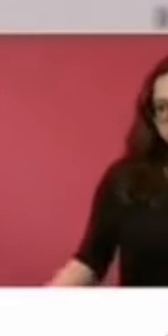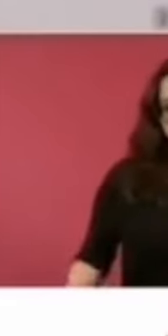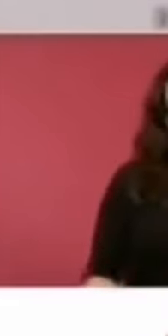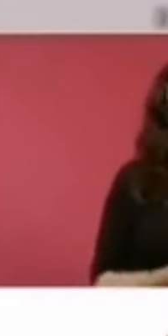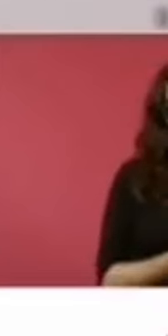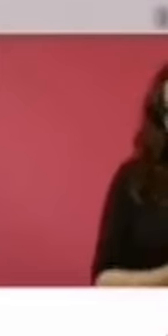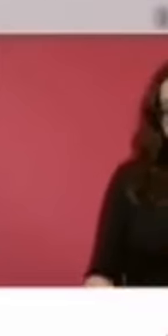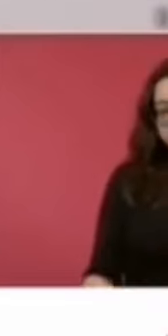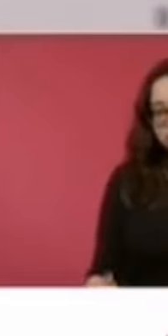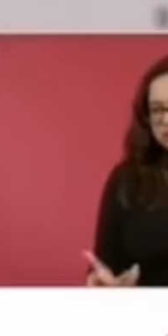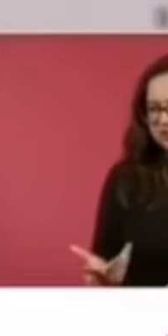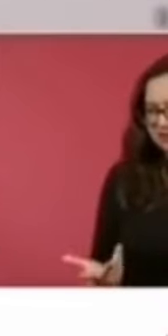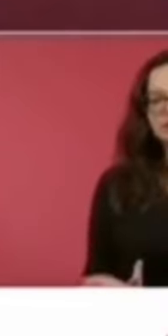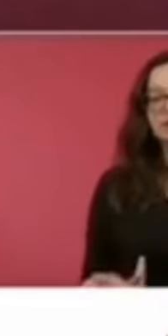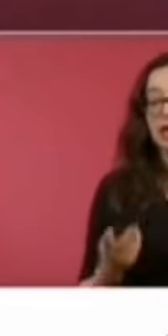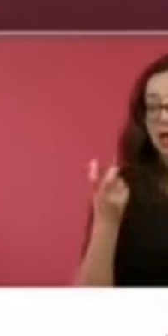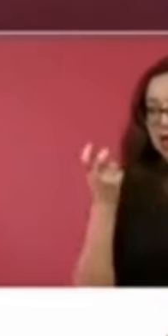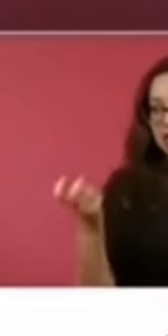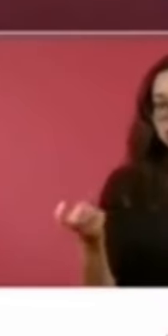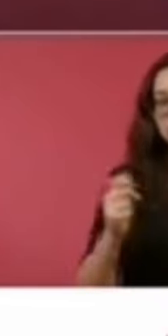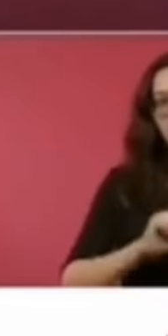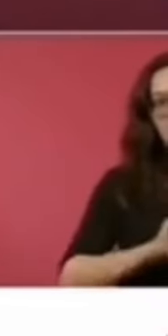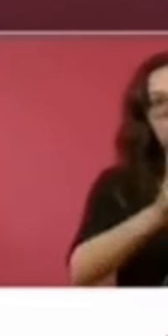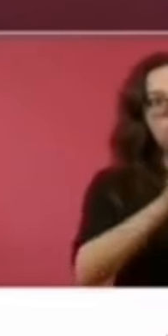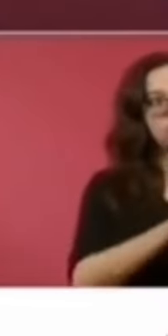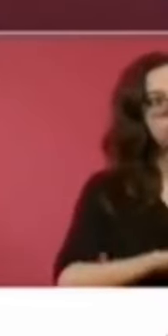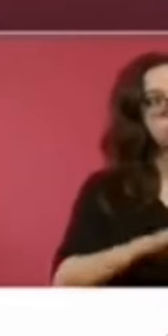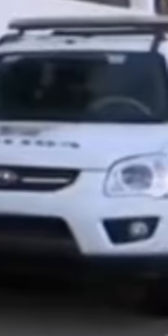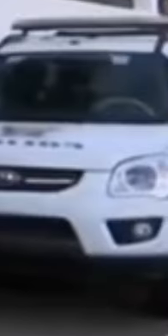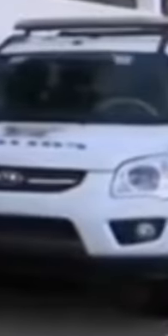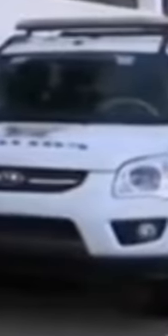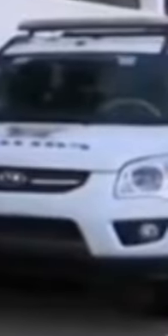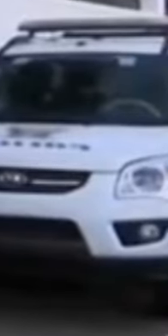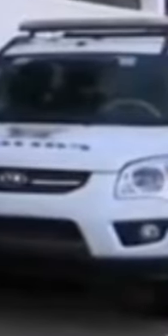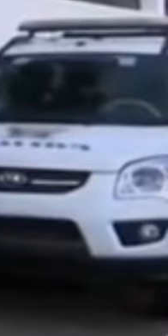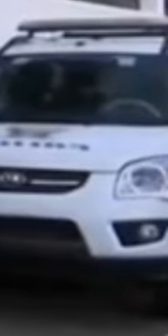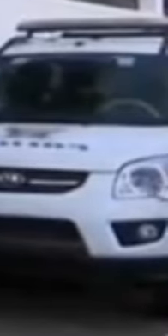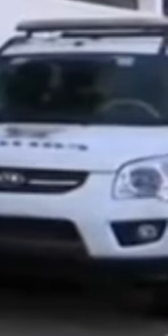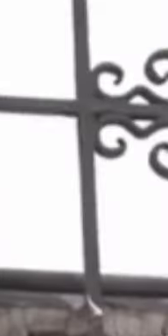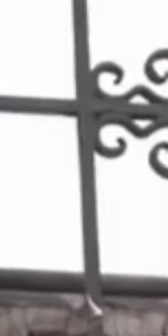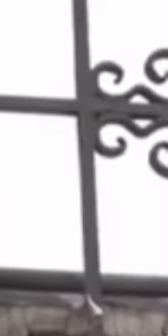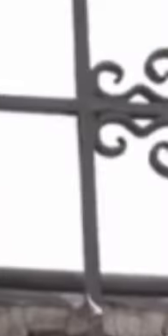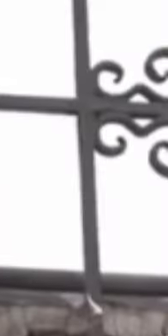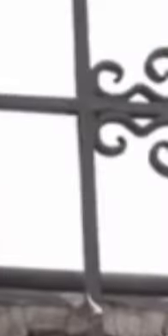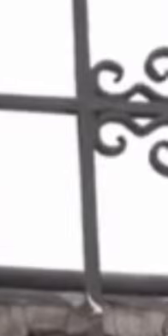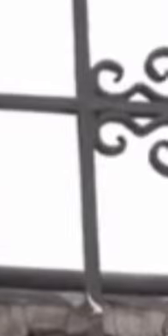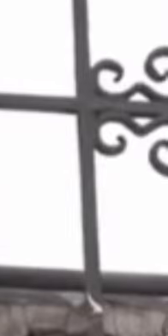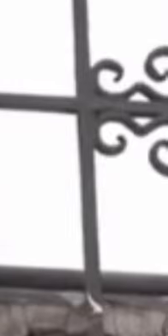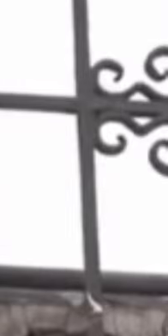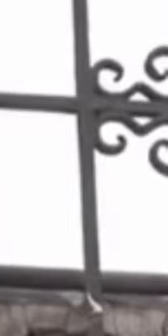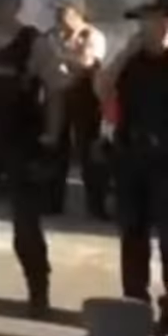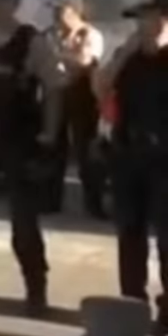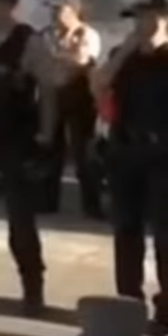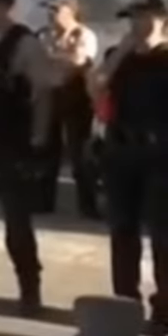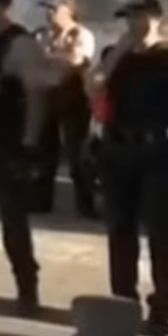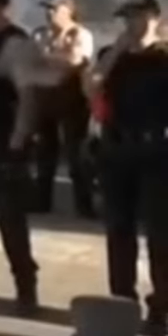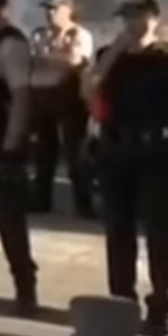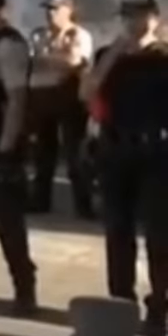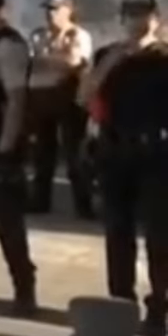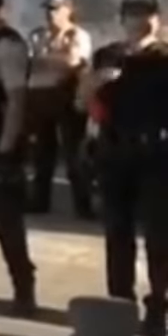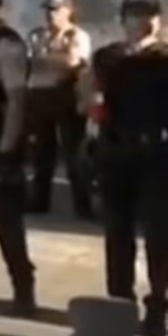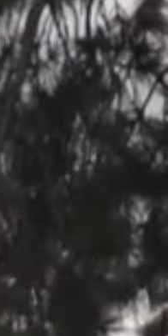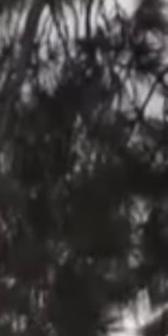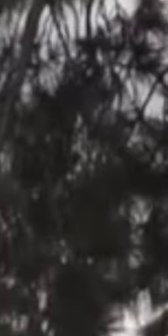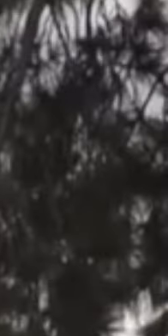del mundo, que se garantice el derecho internacional. El gobierno mexicano no descarta presentar una acusación